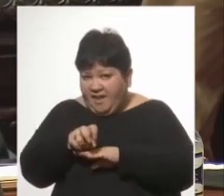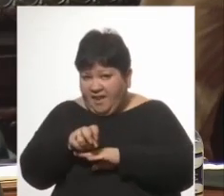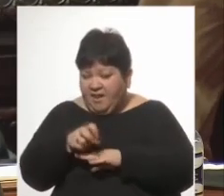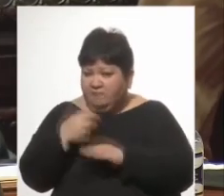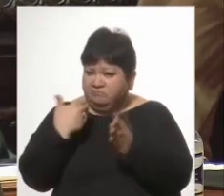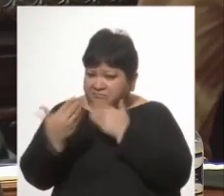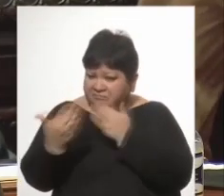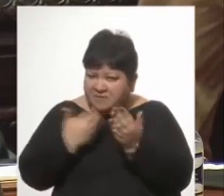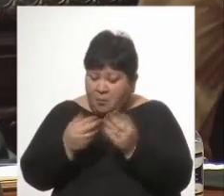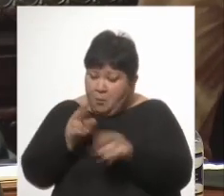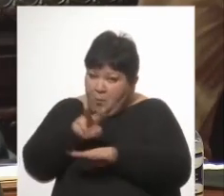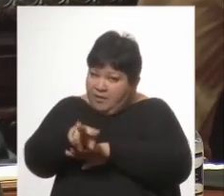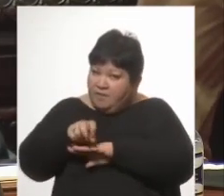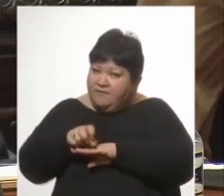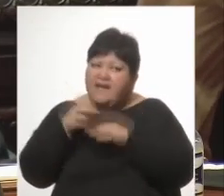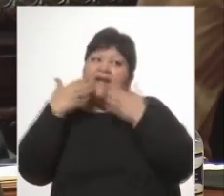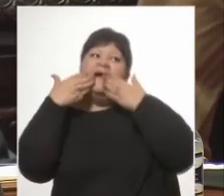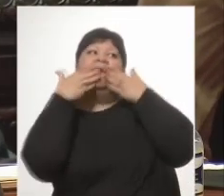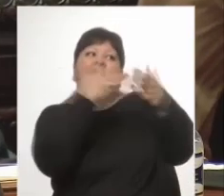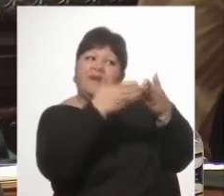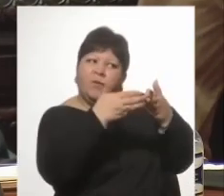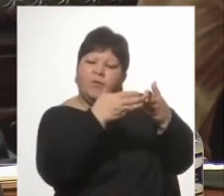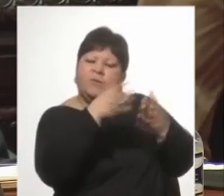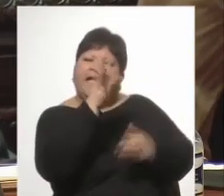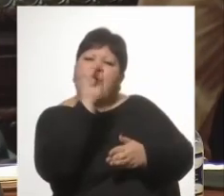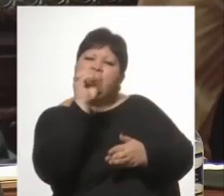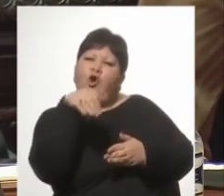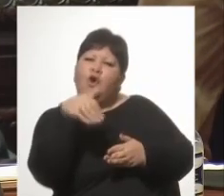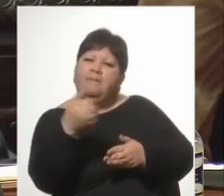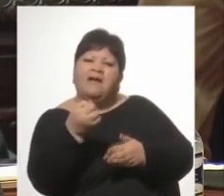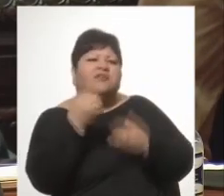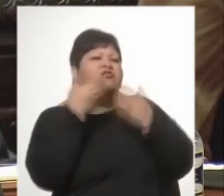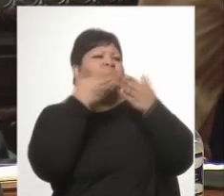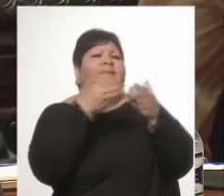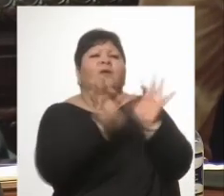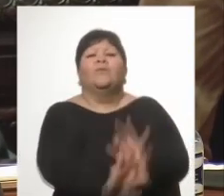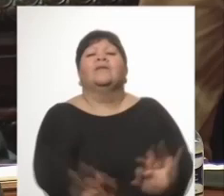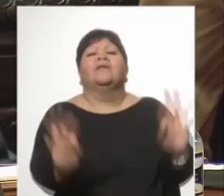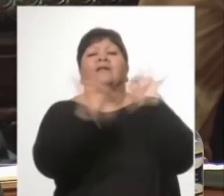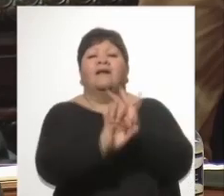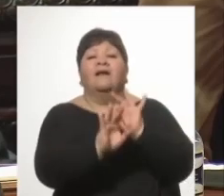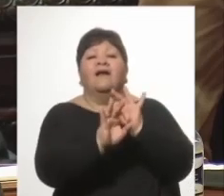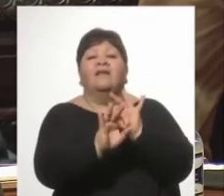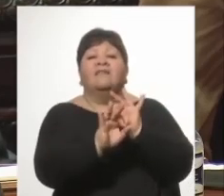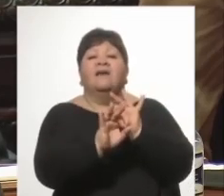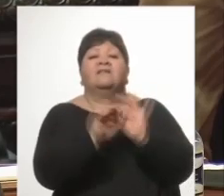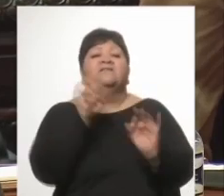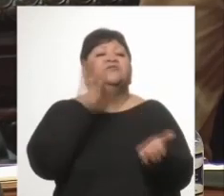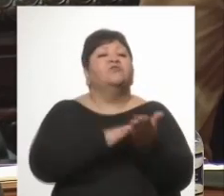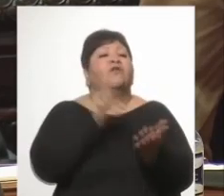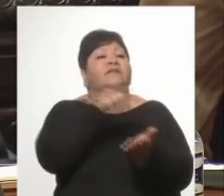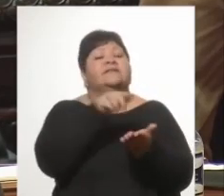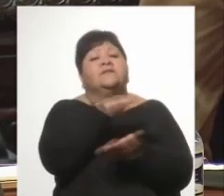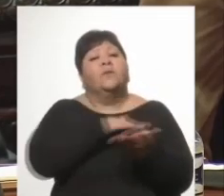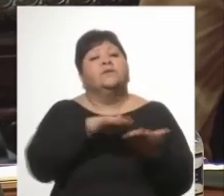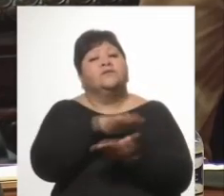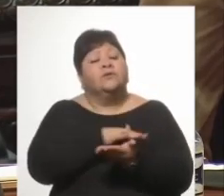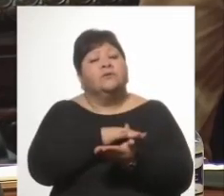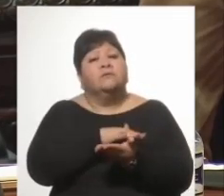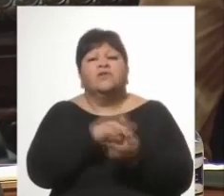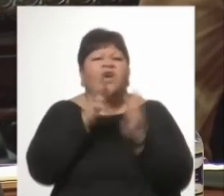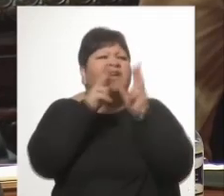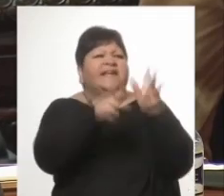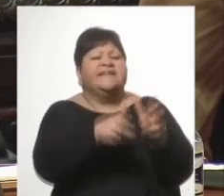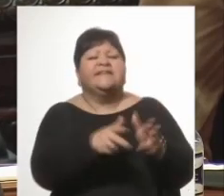fiscal interroga al doctor Toma, no le pregunta nada al respecto, no le dice,